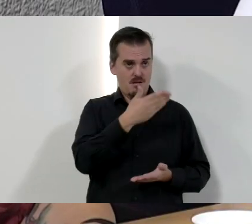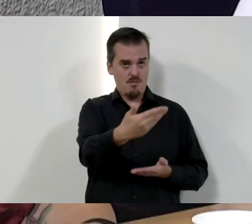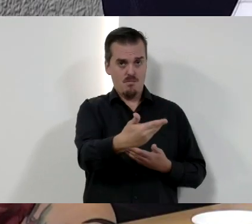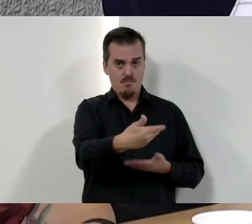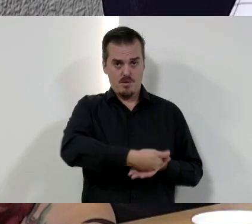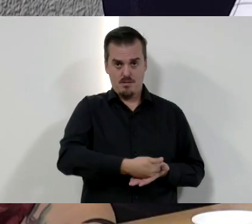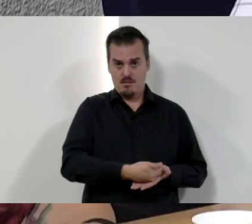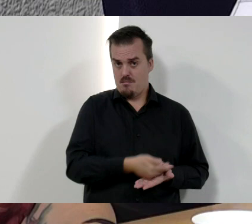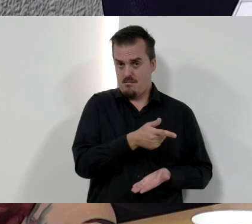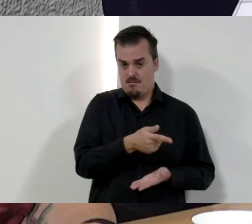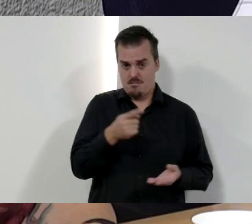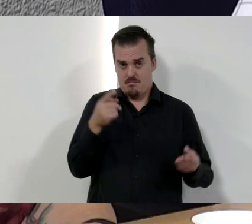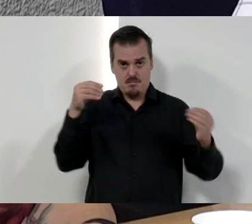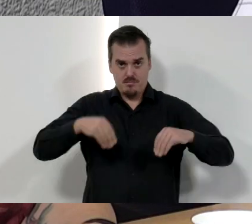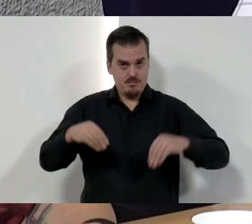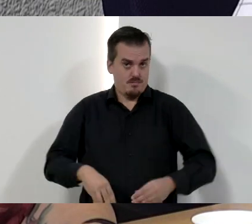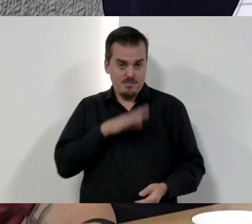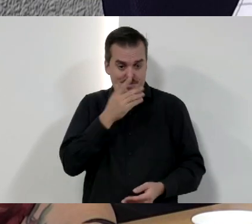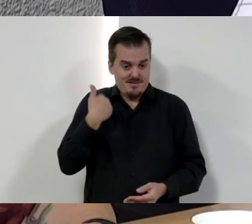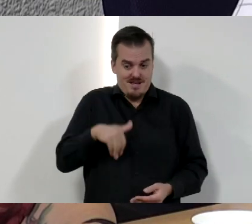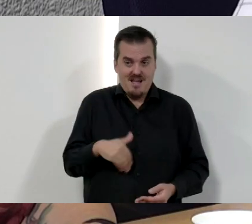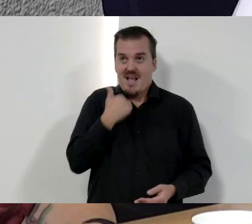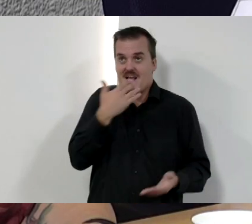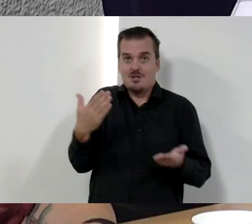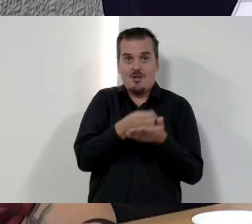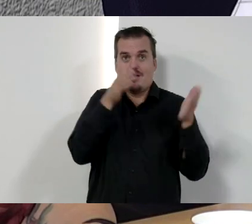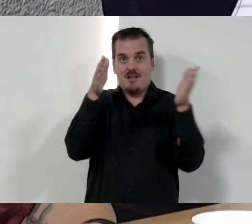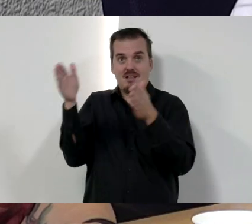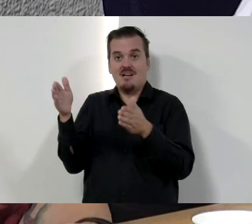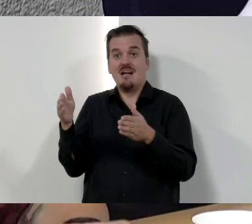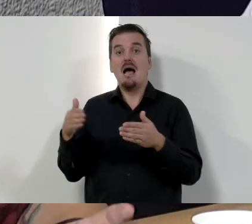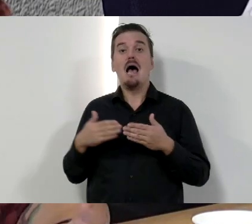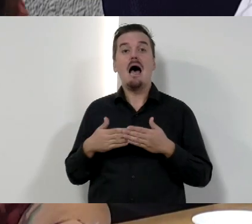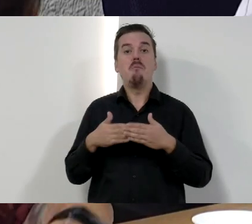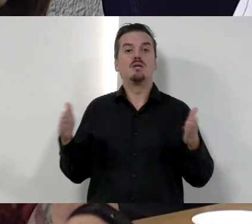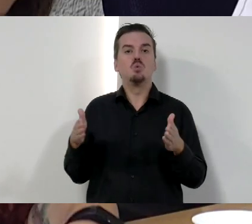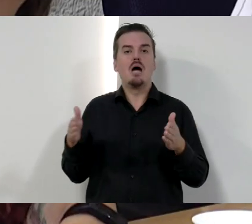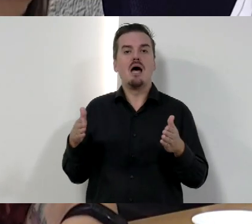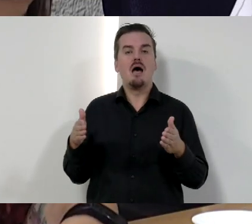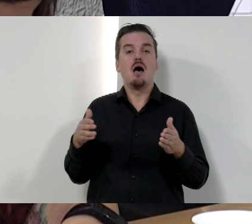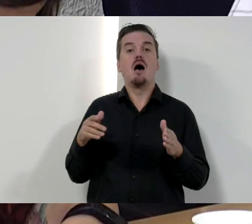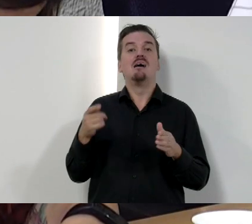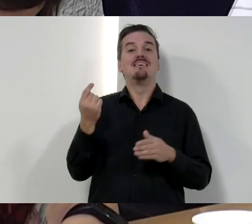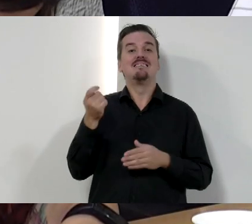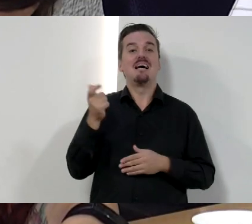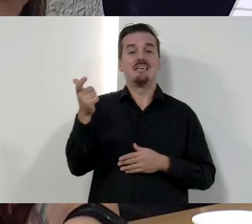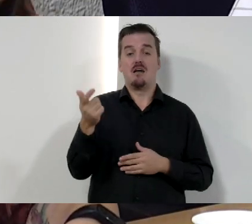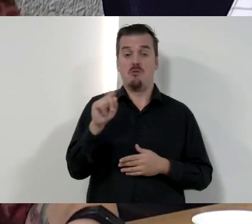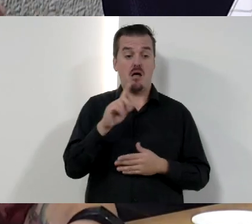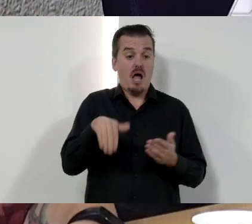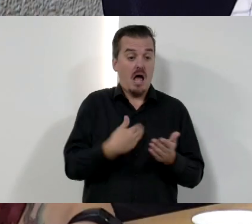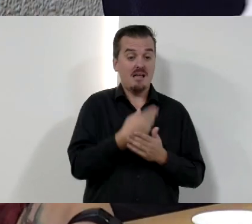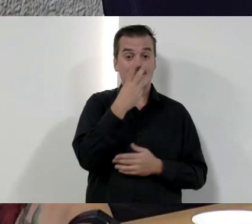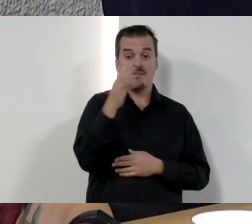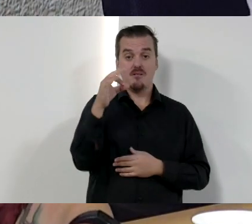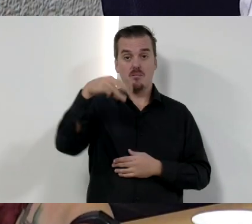Prácticamente casi todos los establecimientos no tienen tasa de apertura, es decir, porque se puso hasta 300 metros cuadrados